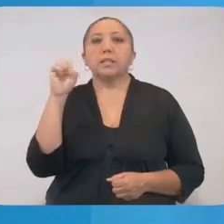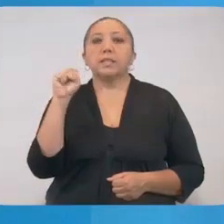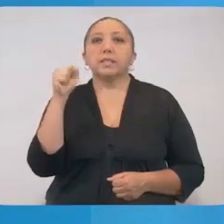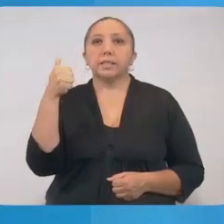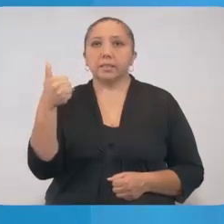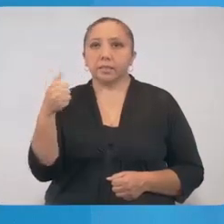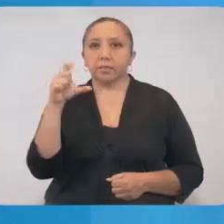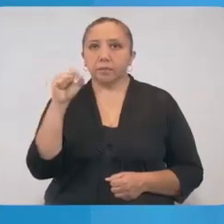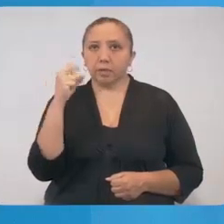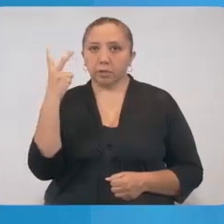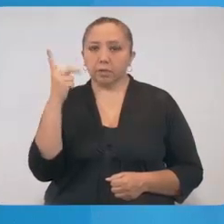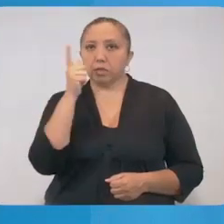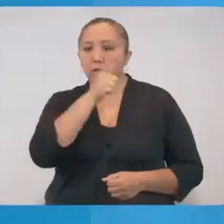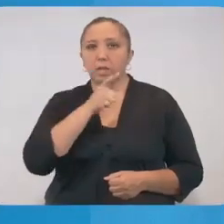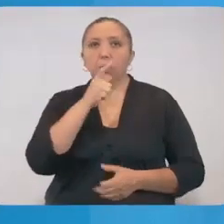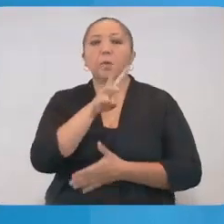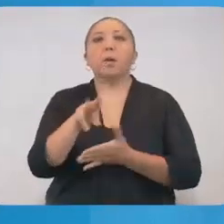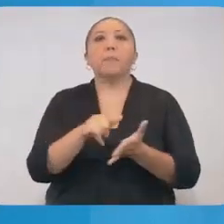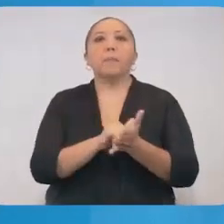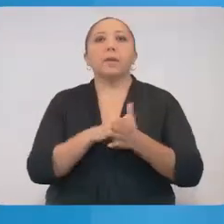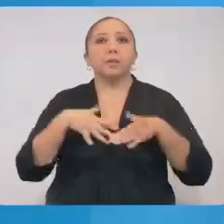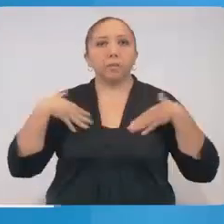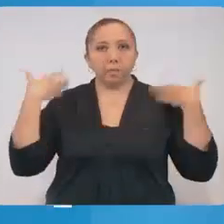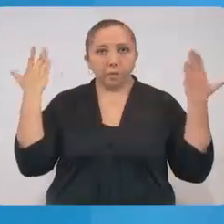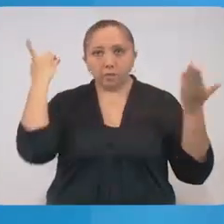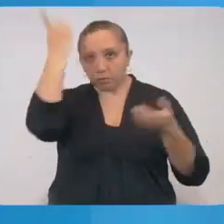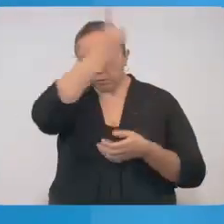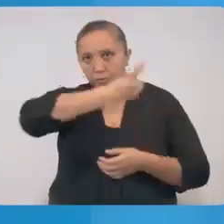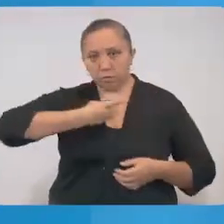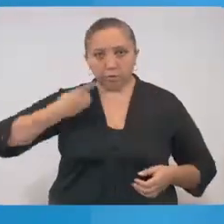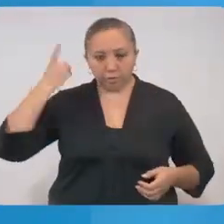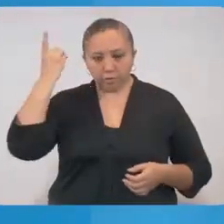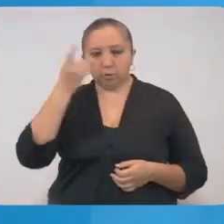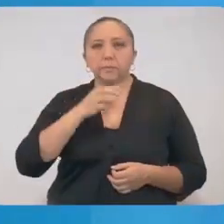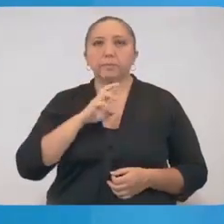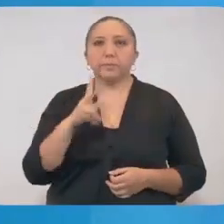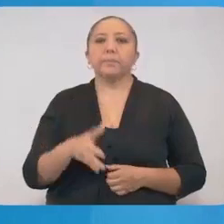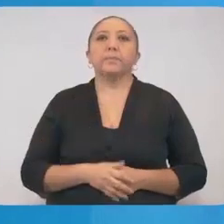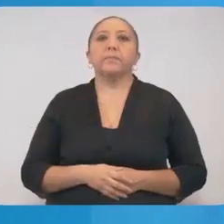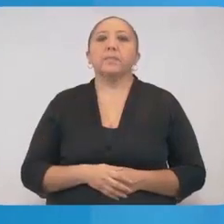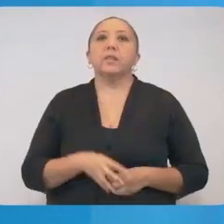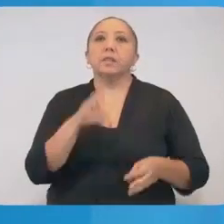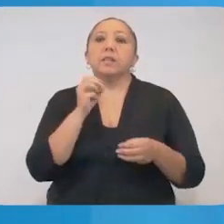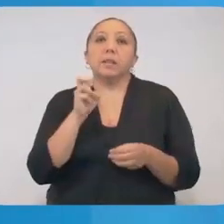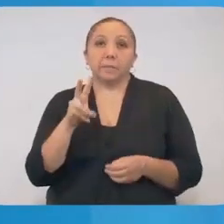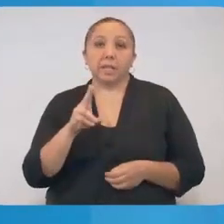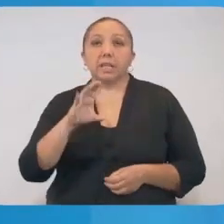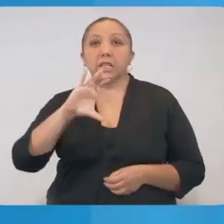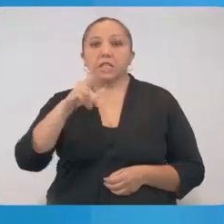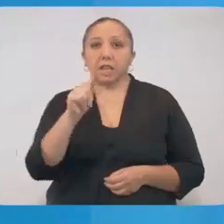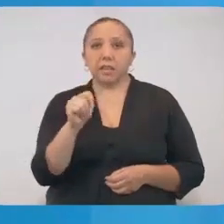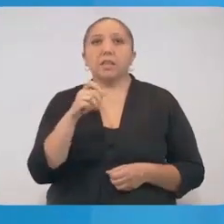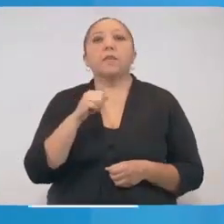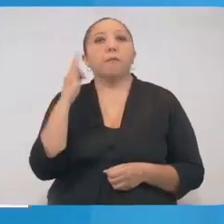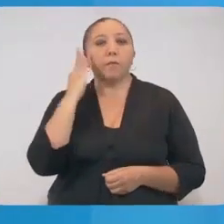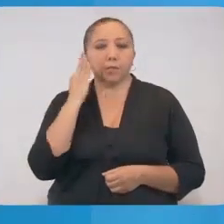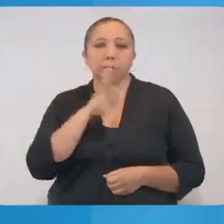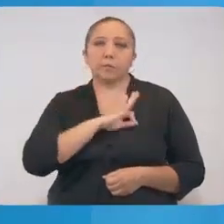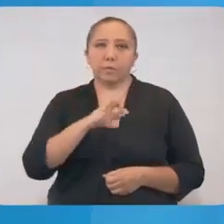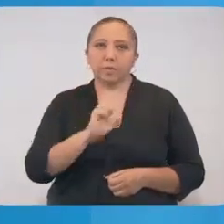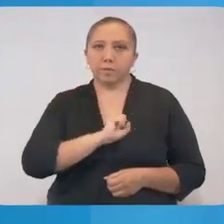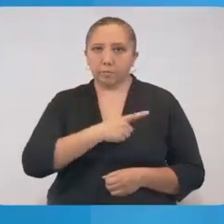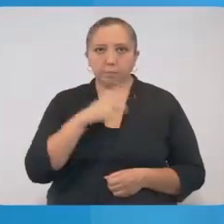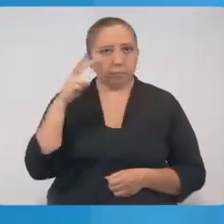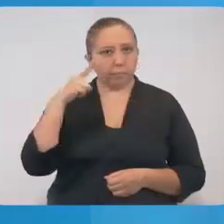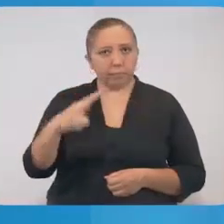9991-406622 en lengua maya ofrece un diagnóstico automatizado. El chat de la salud vía la red social de Facebook. La